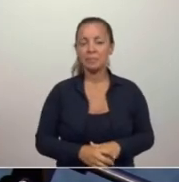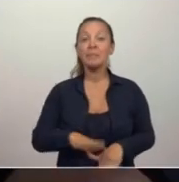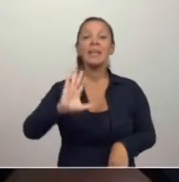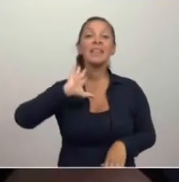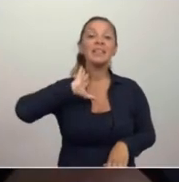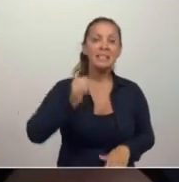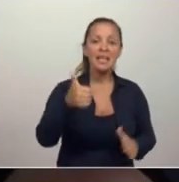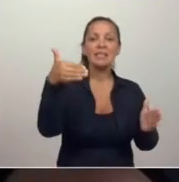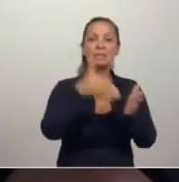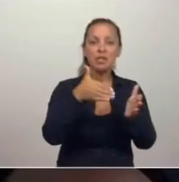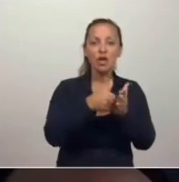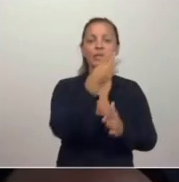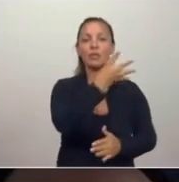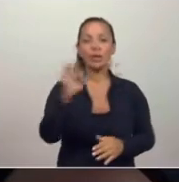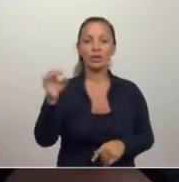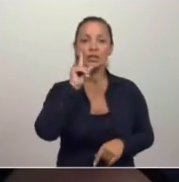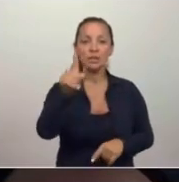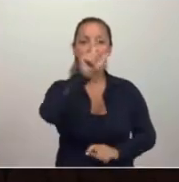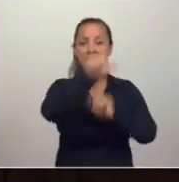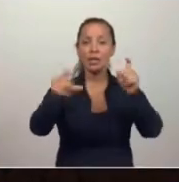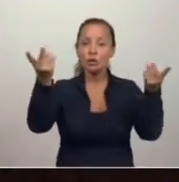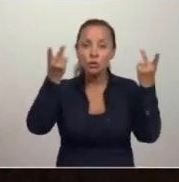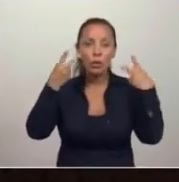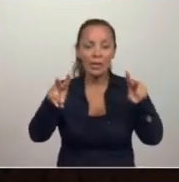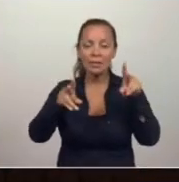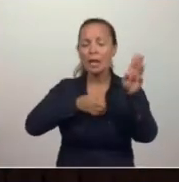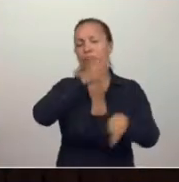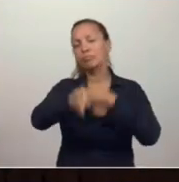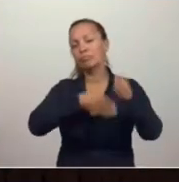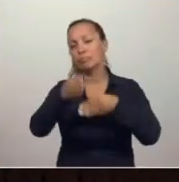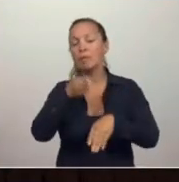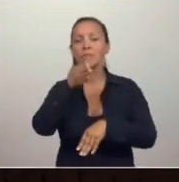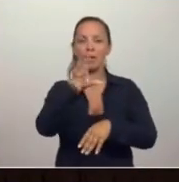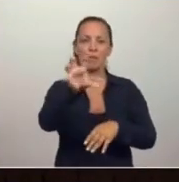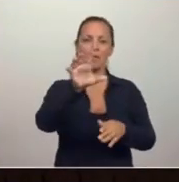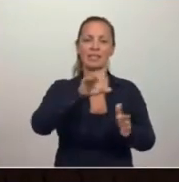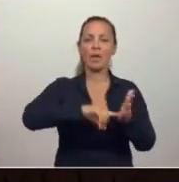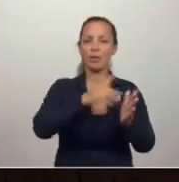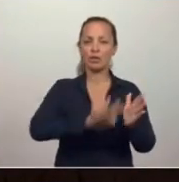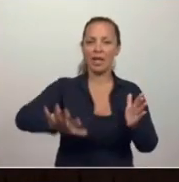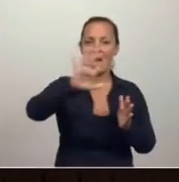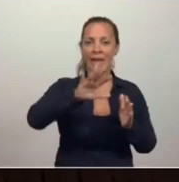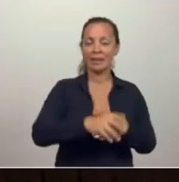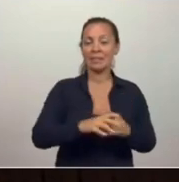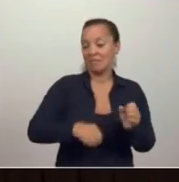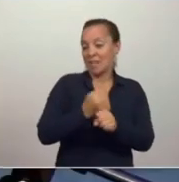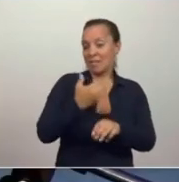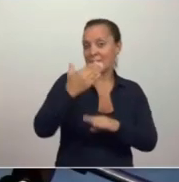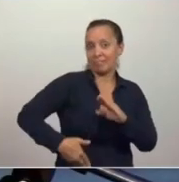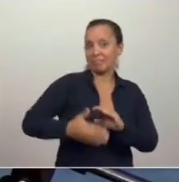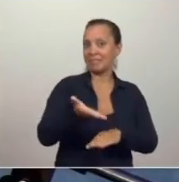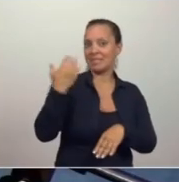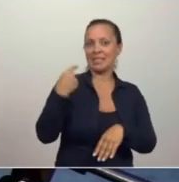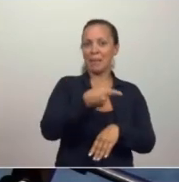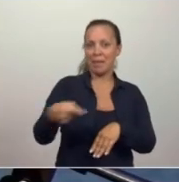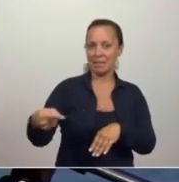millones cuatrocientos mil turistas visitaron la provincia hasta fin de la semana pasada Así que es